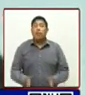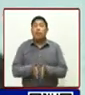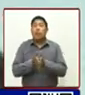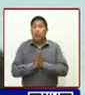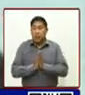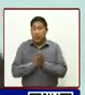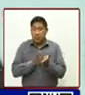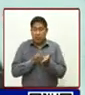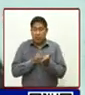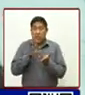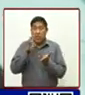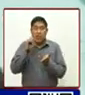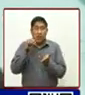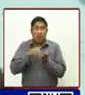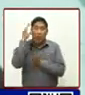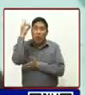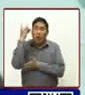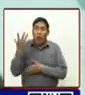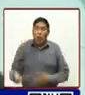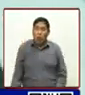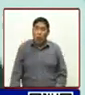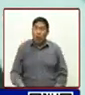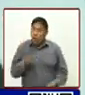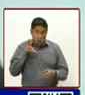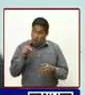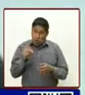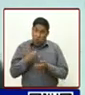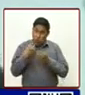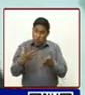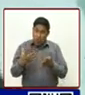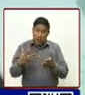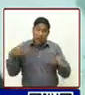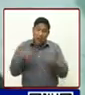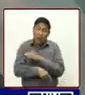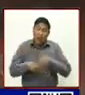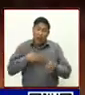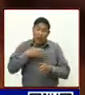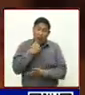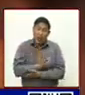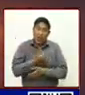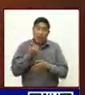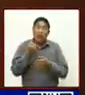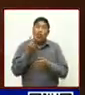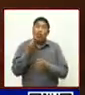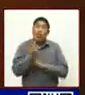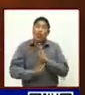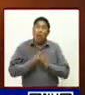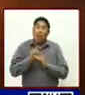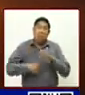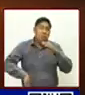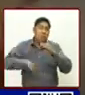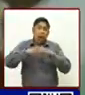Están pidiendo una suma de 70 mil bolivianos, si no tu hija se muere en 12 horas, te han dicho.